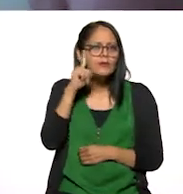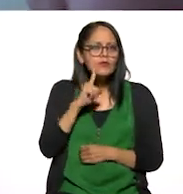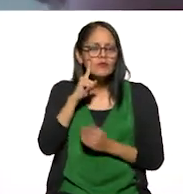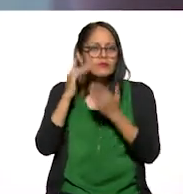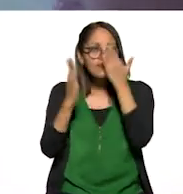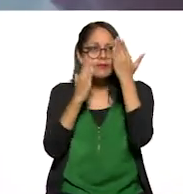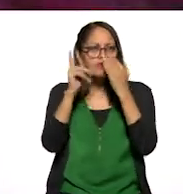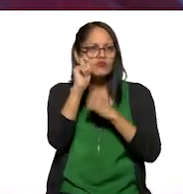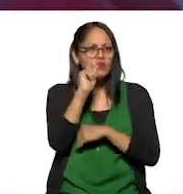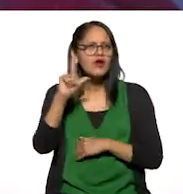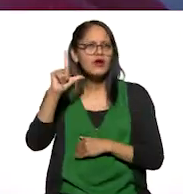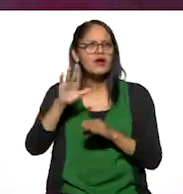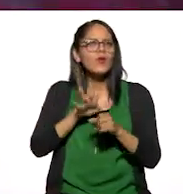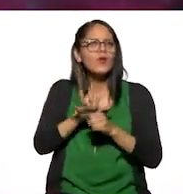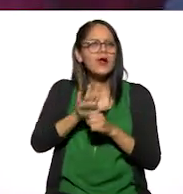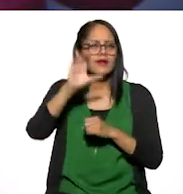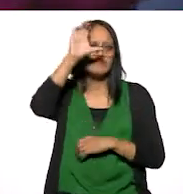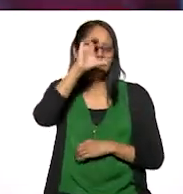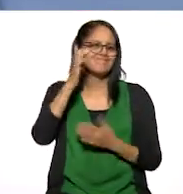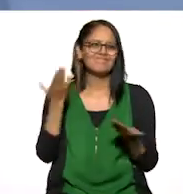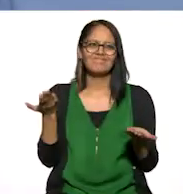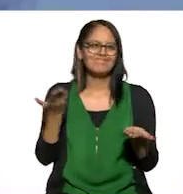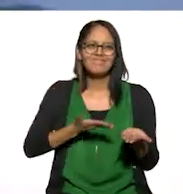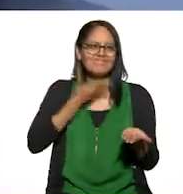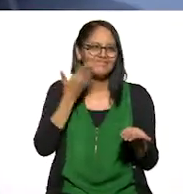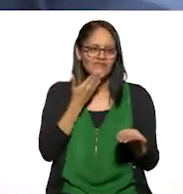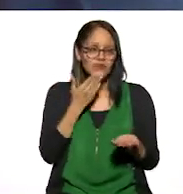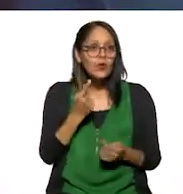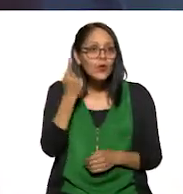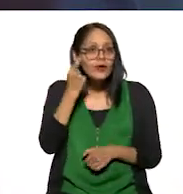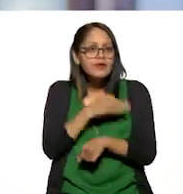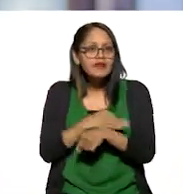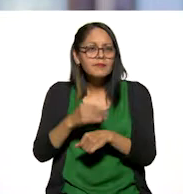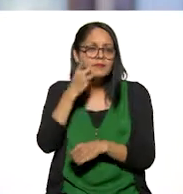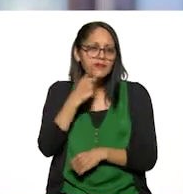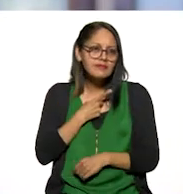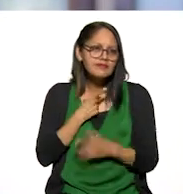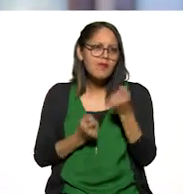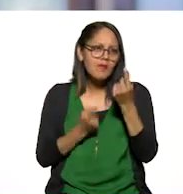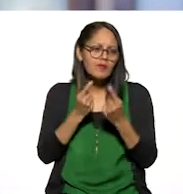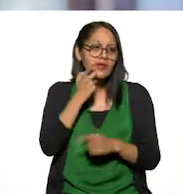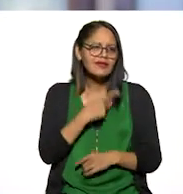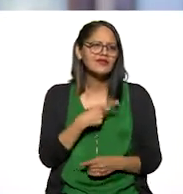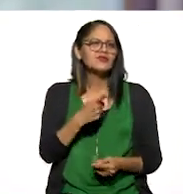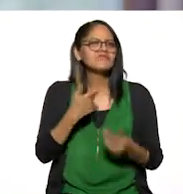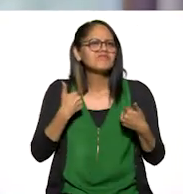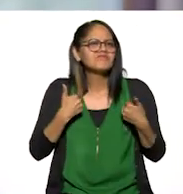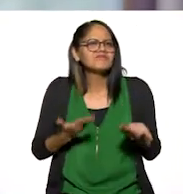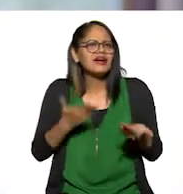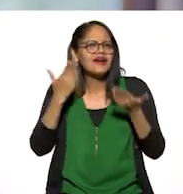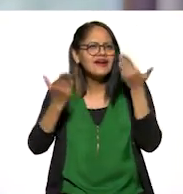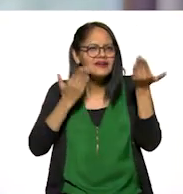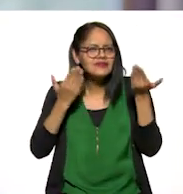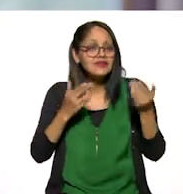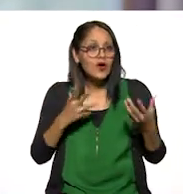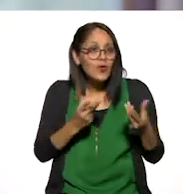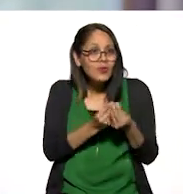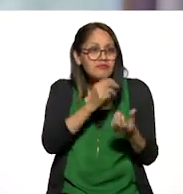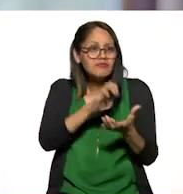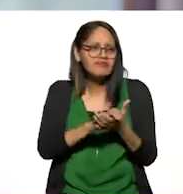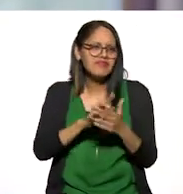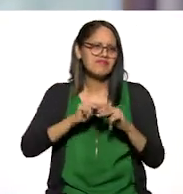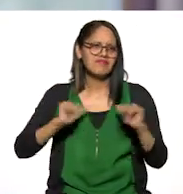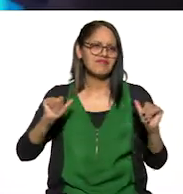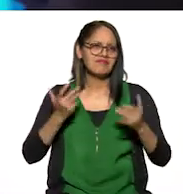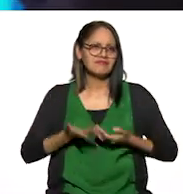estudiara profesionalmente alguna ciencia y nunca faltó el familiar que me dijera, ¿por qué estudias eso? Nadie se va a querer casar